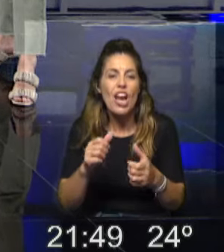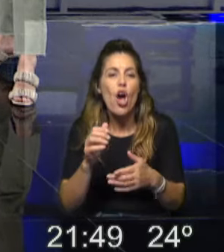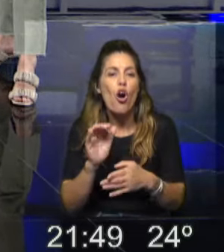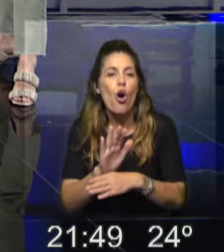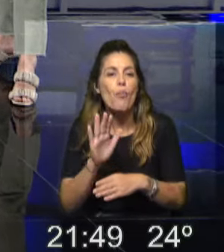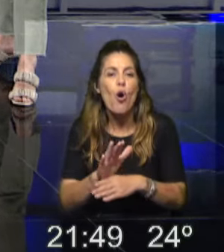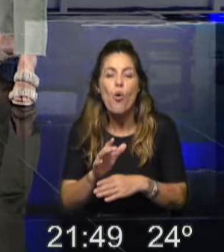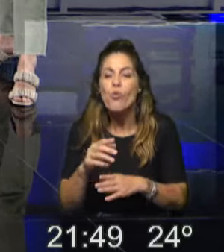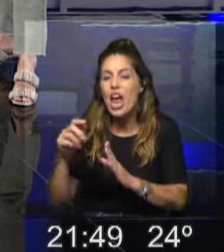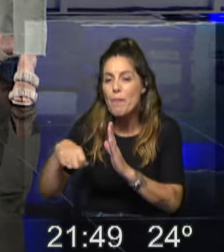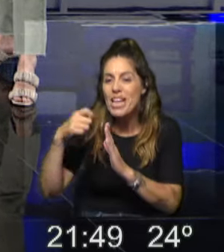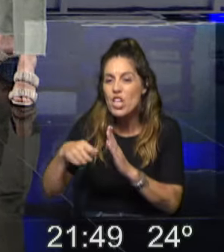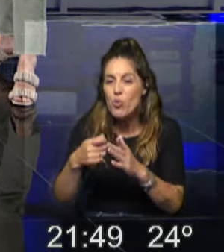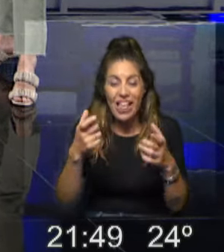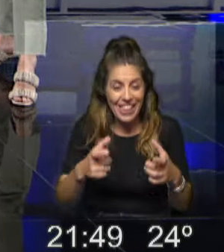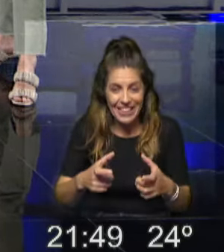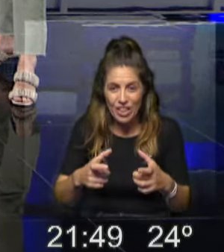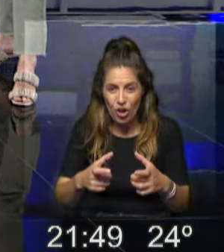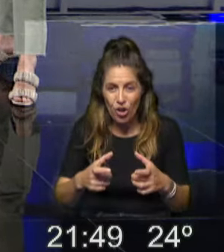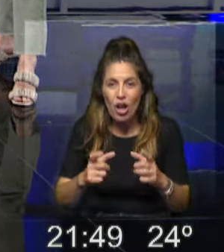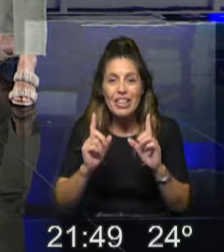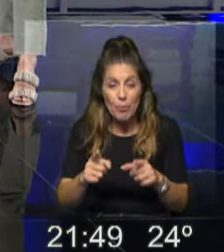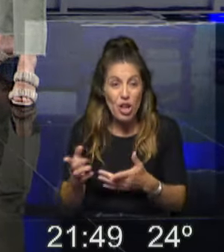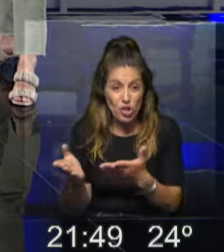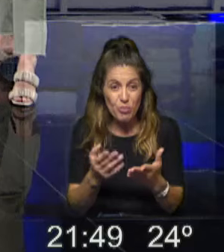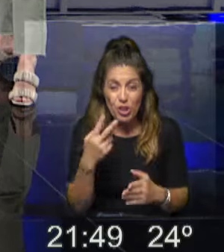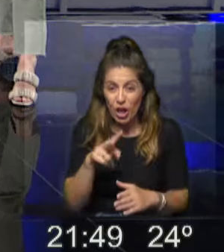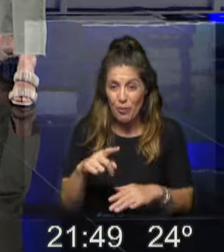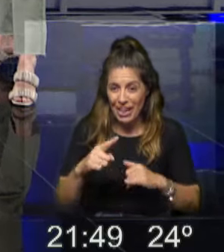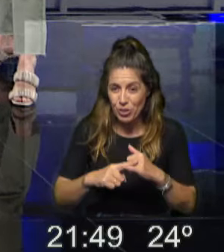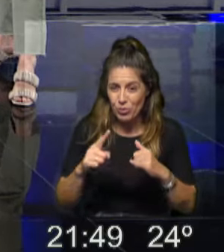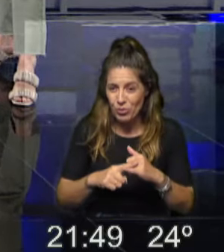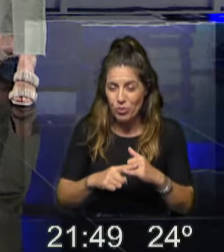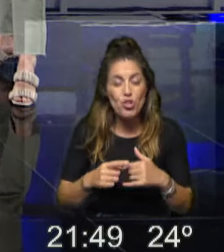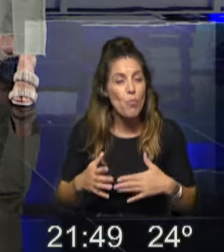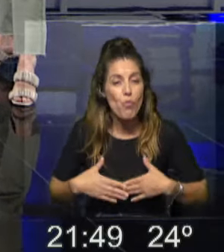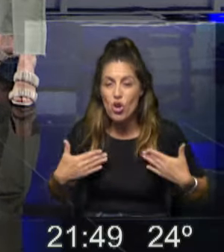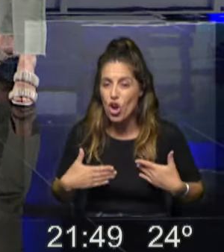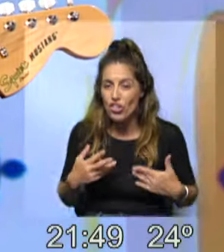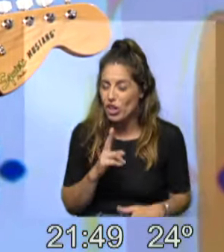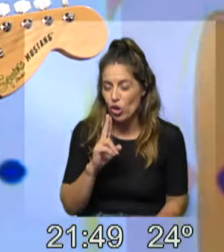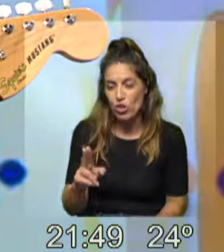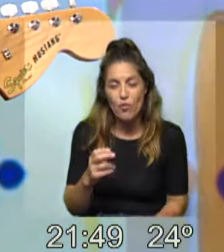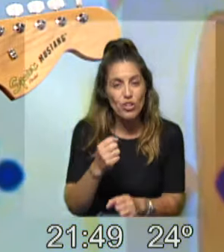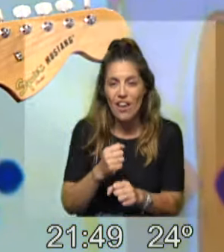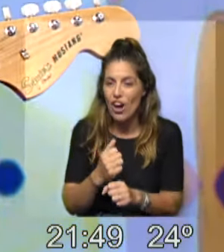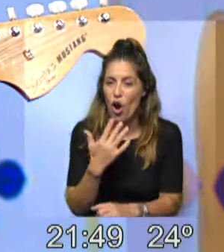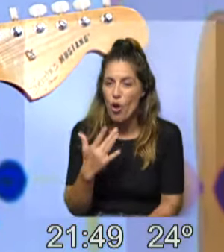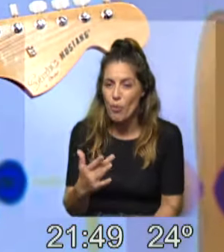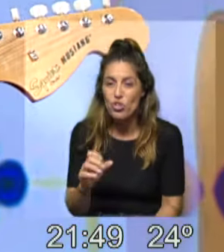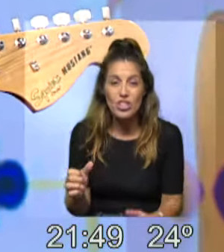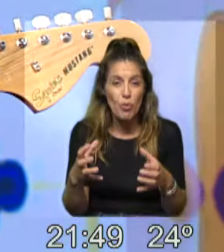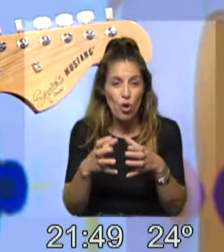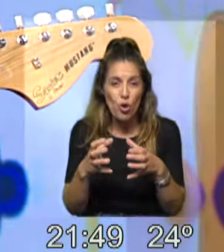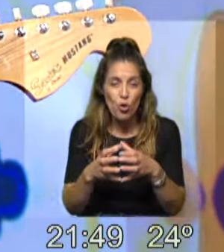del disco. Y toda esa pieza audiovisual que también los invito a ver en YouTube, que quedó, estoy muy contento con el resultado, fue un trabajo hermoso que hicimos con un grupo de